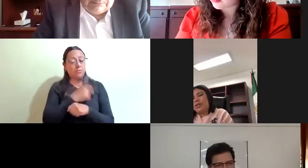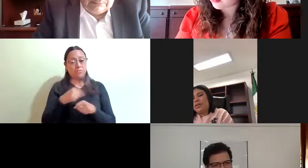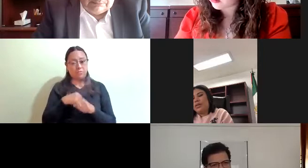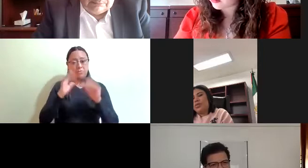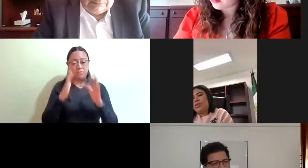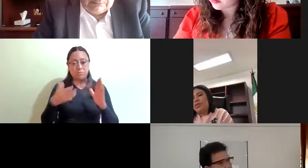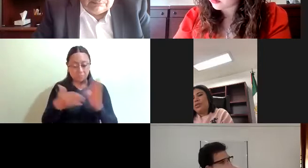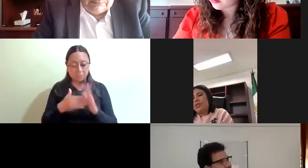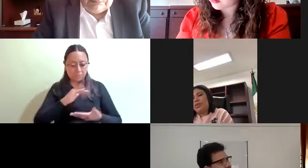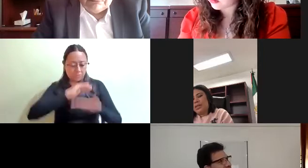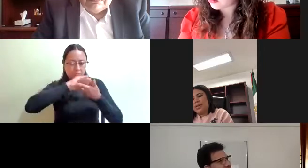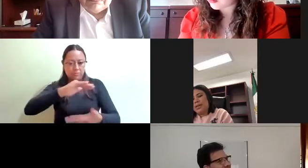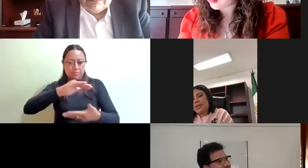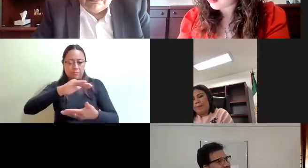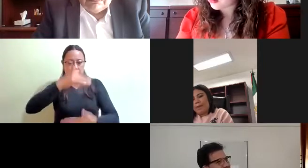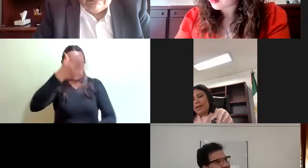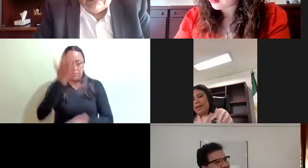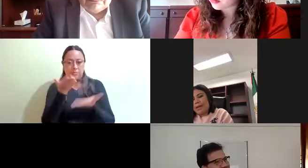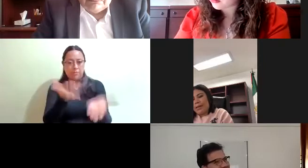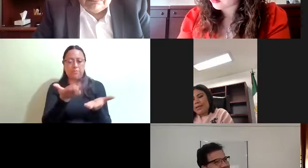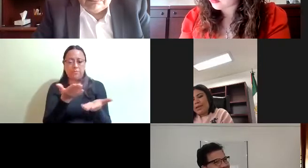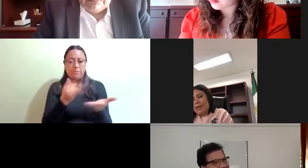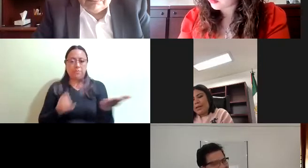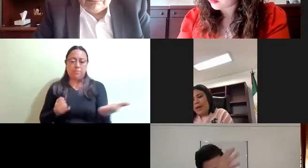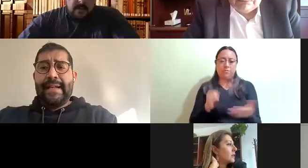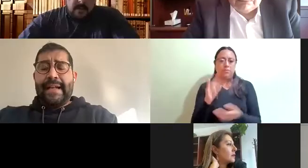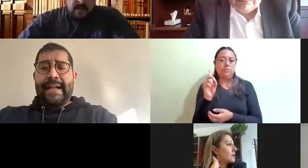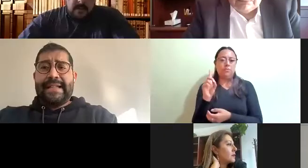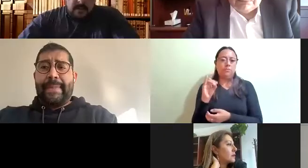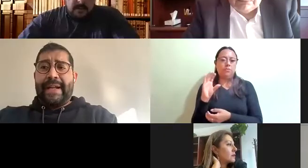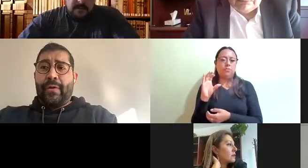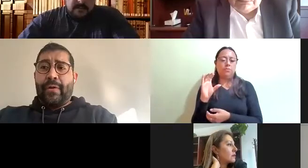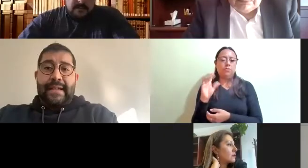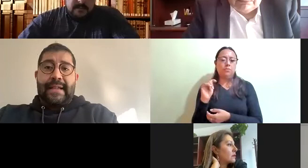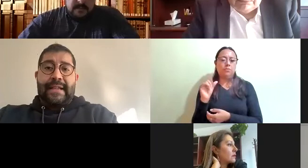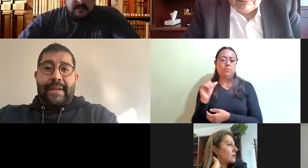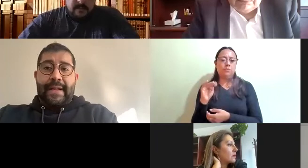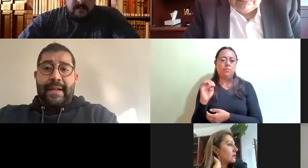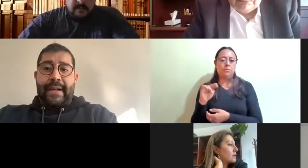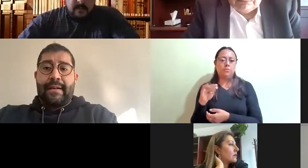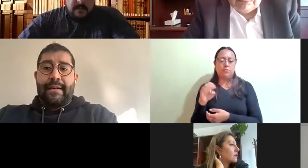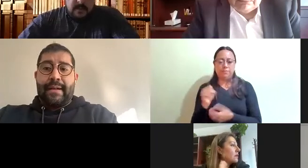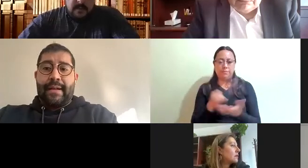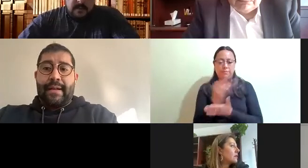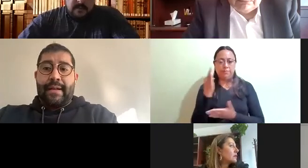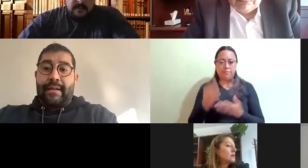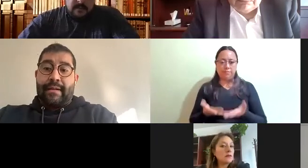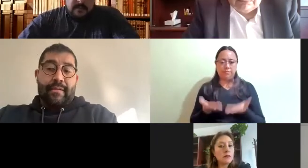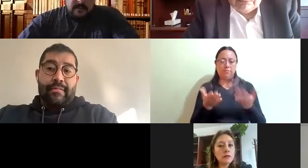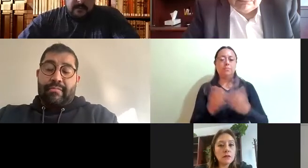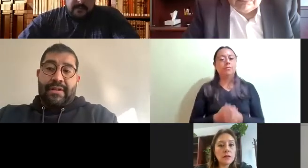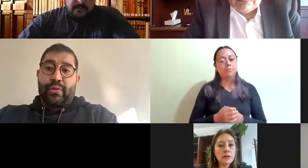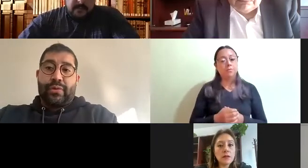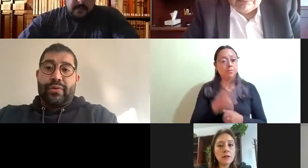dictámenes para subir al Pleno en este periodo, y si seguimos así, pues nos vamos a ir